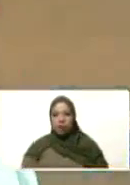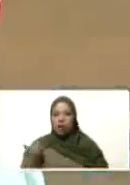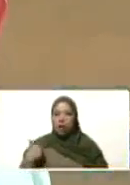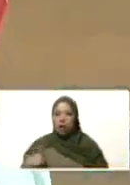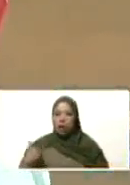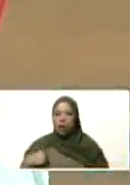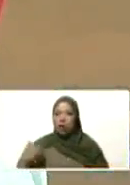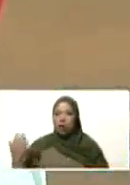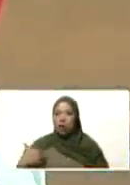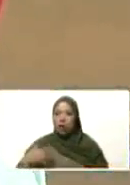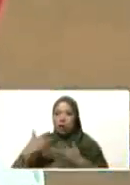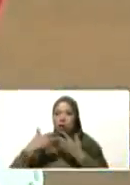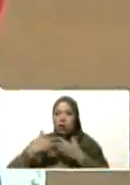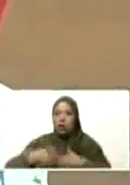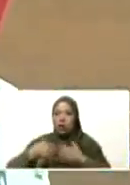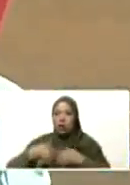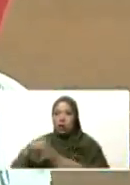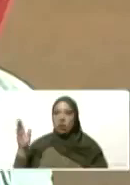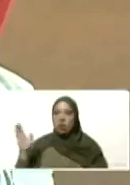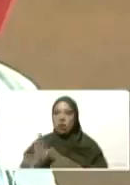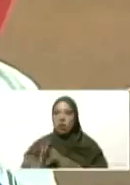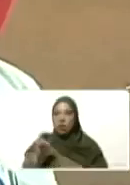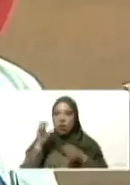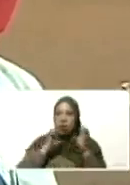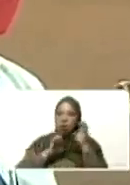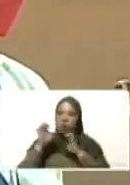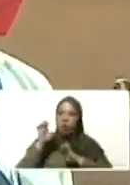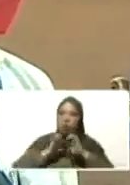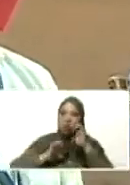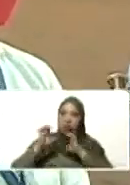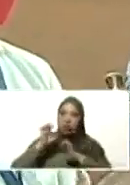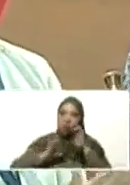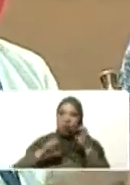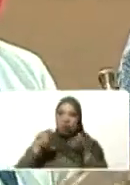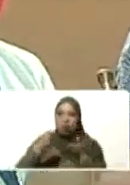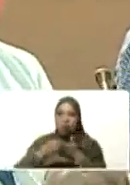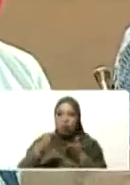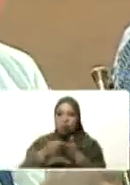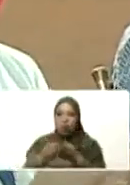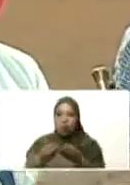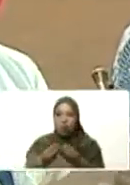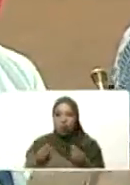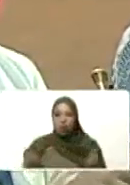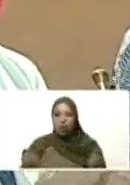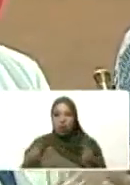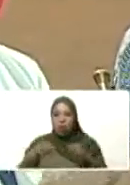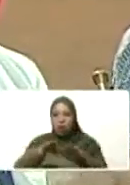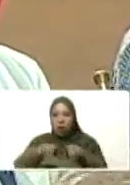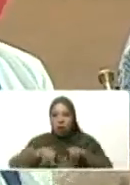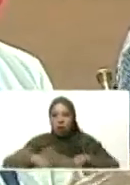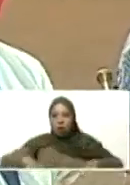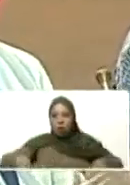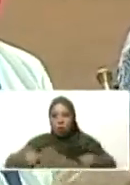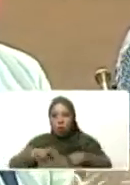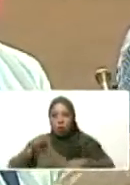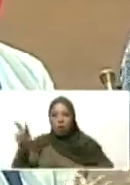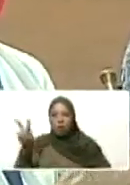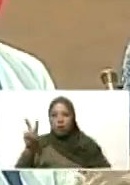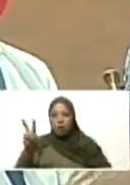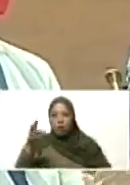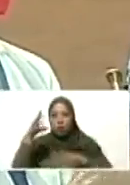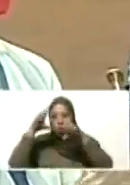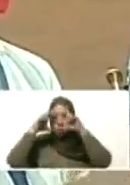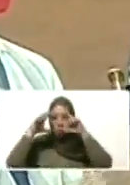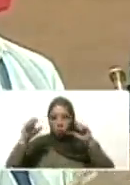y a los empresarios presentes que vienen a evaluar inversiones en el campo venezolano, expertos